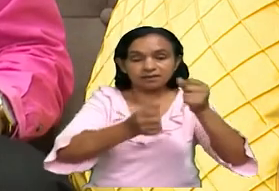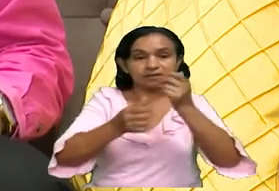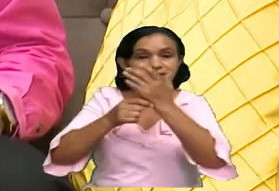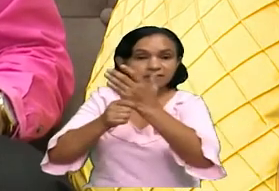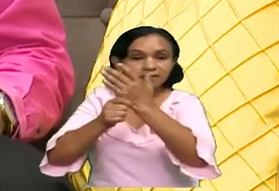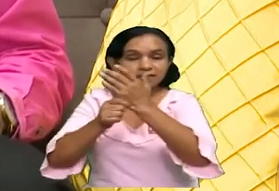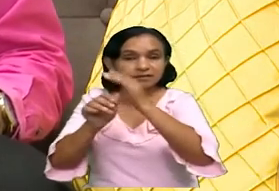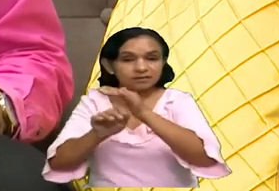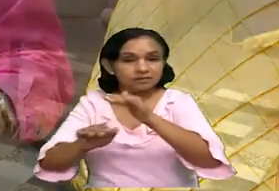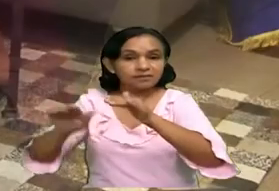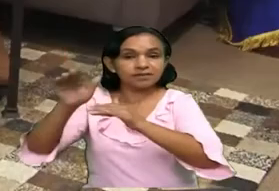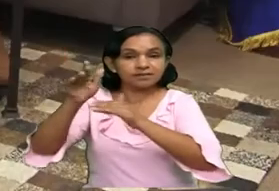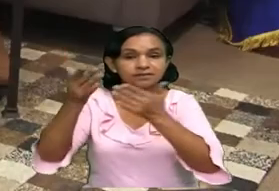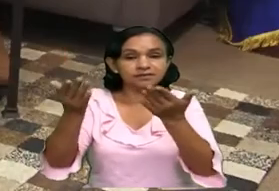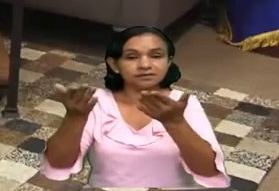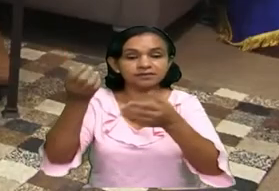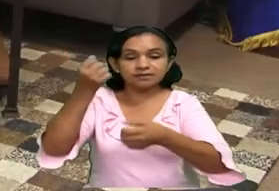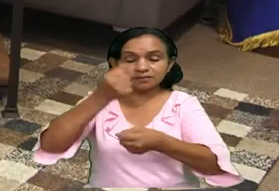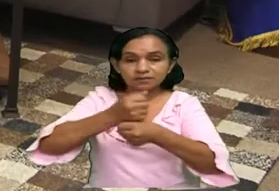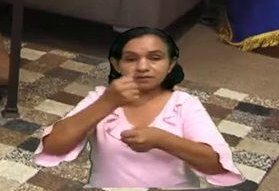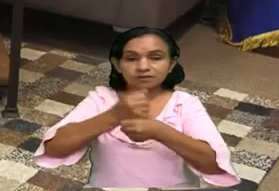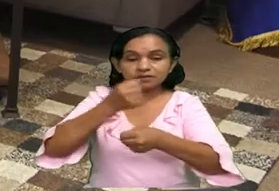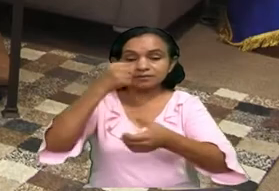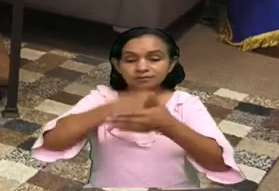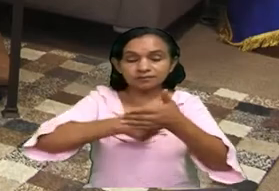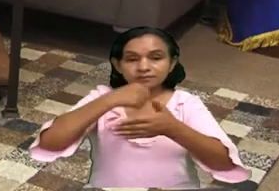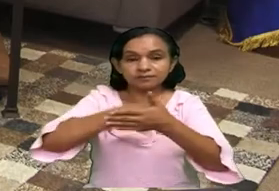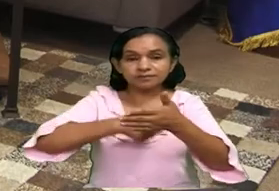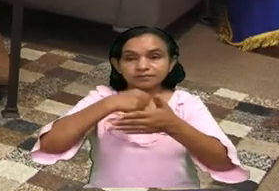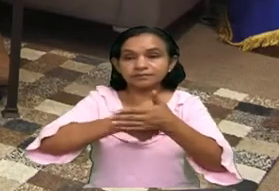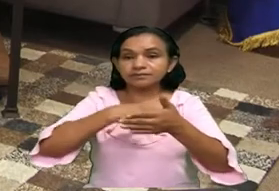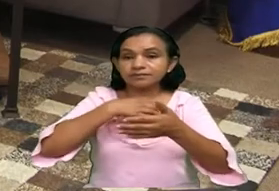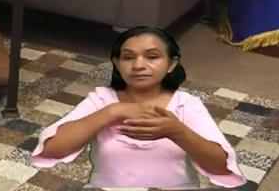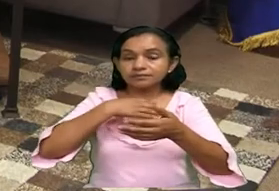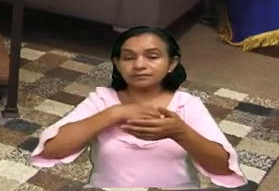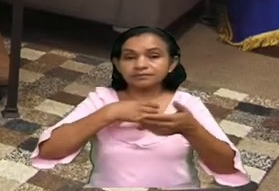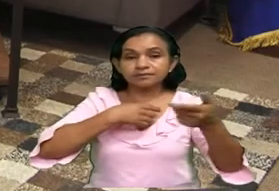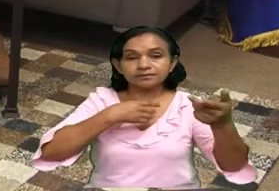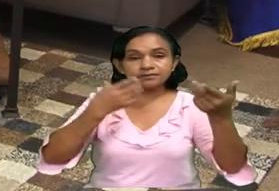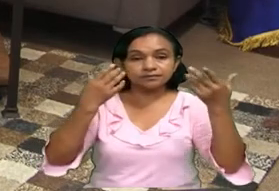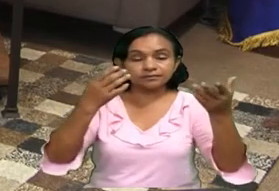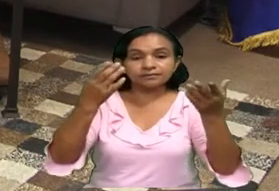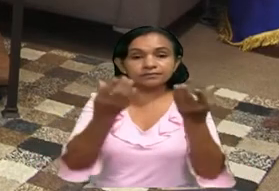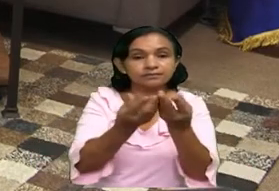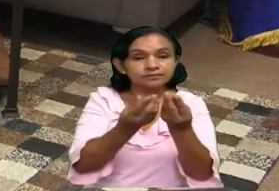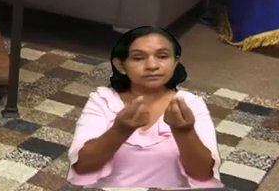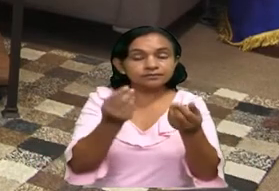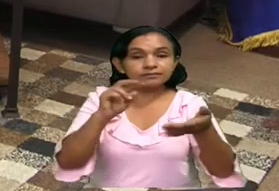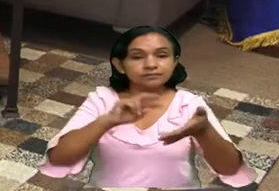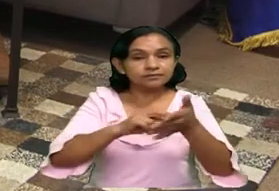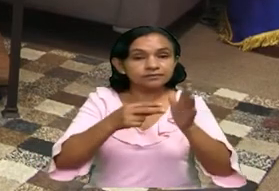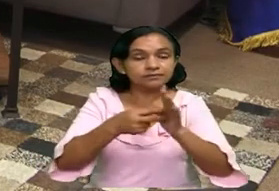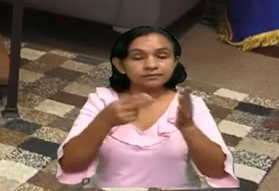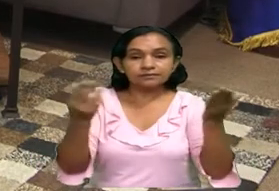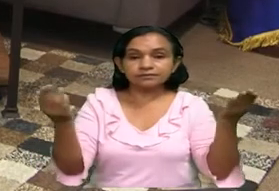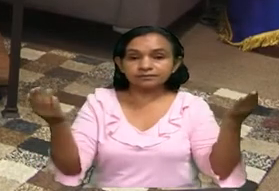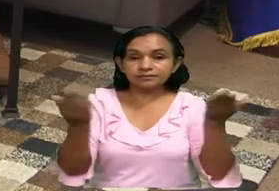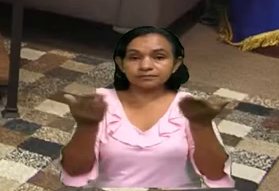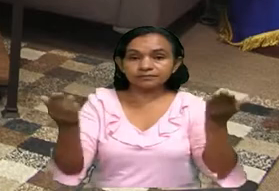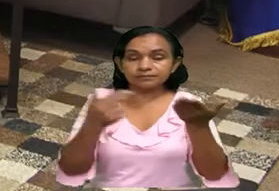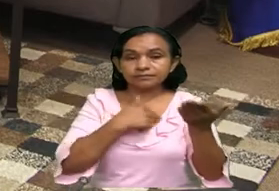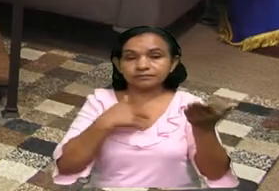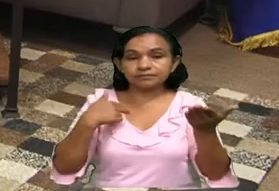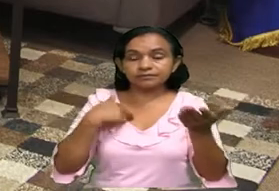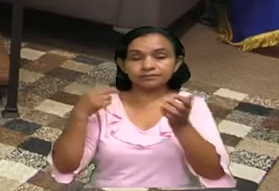pero también esto ha implicado un trabajo y un esfuerzo de parte de nuestras y nuestros productores en el terreno. En ese sentido, ¿cómo se ha sentido